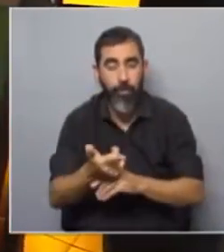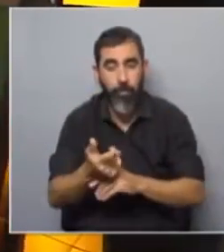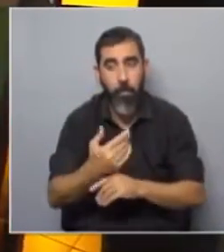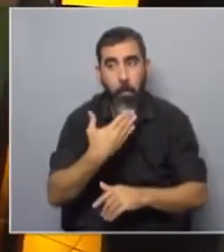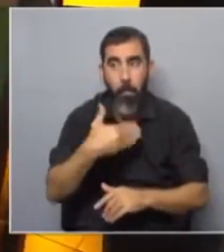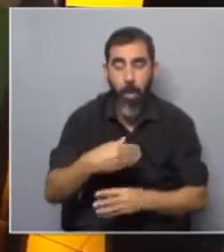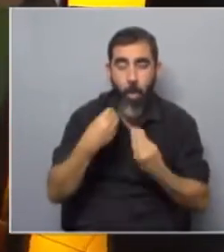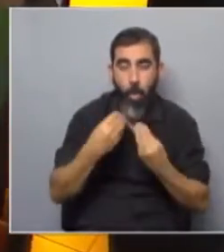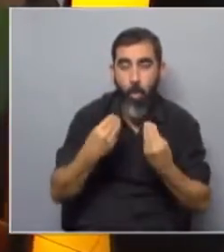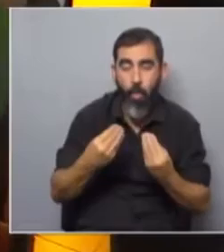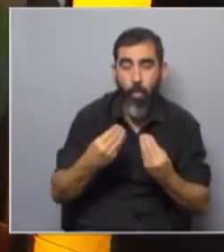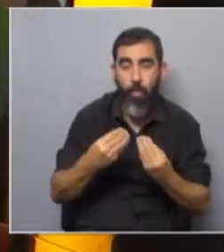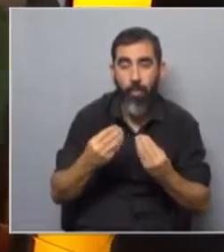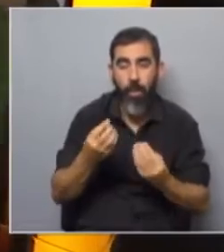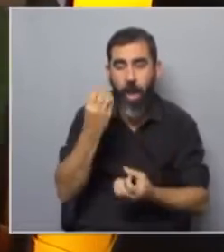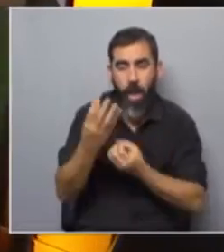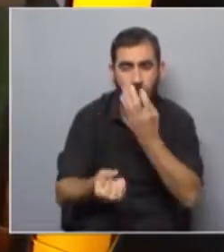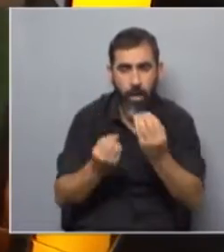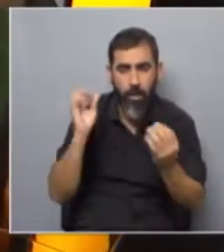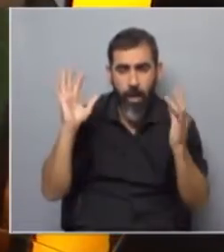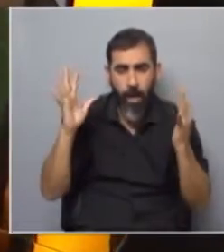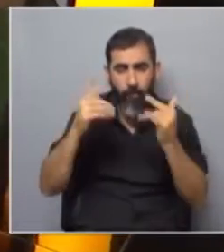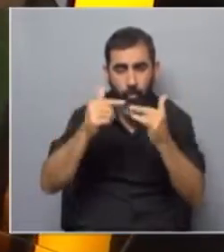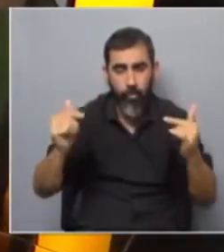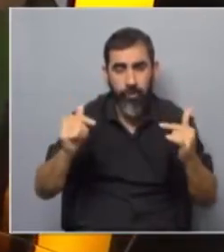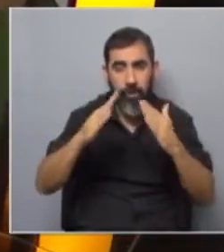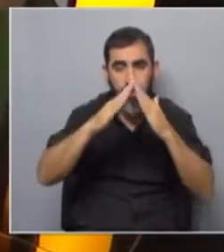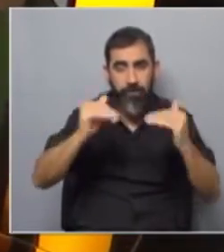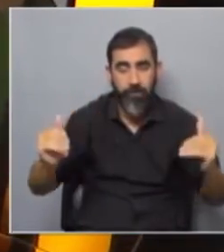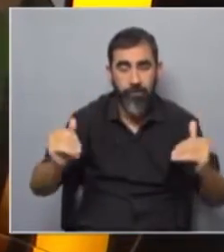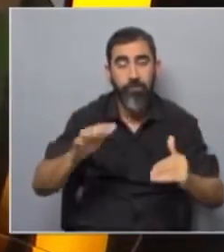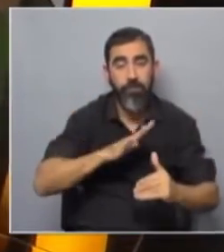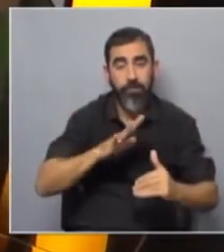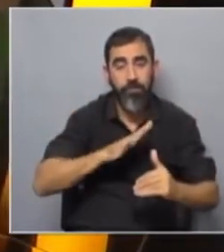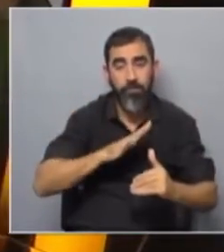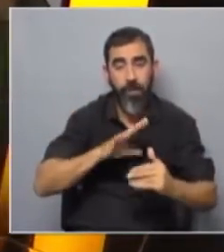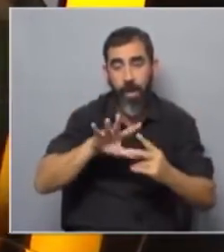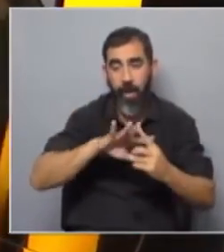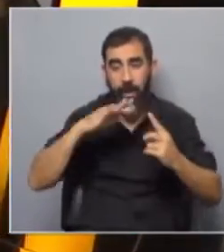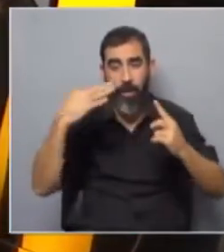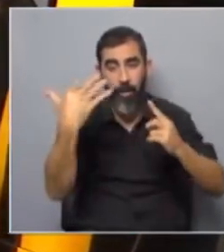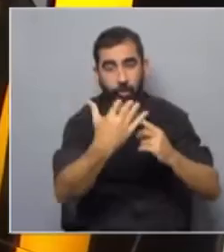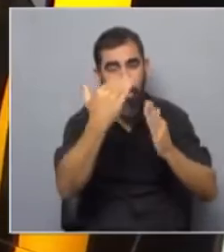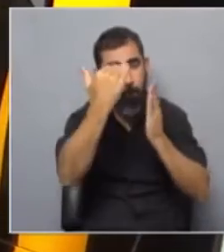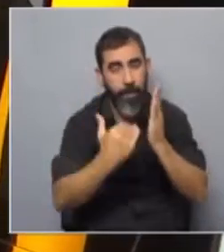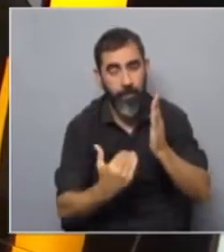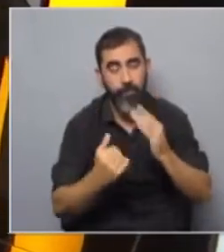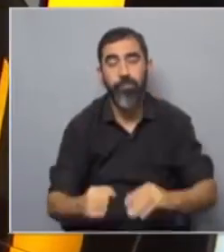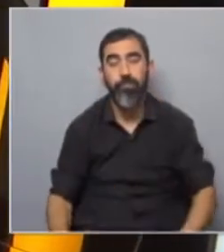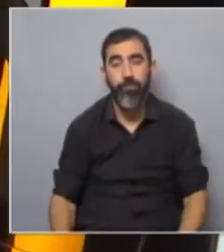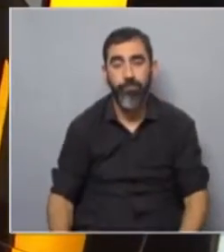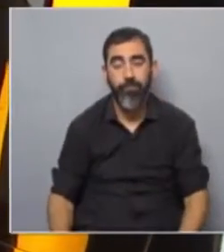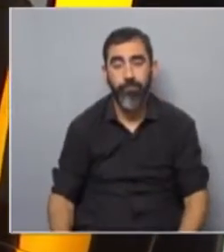atención ver que la vegetación que hay sobre los cerritos se destaca de la que hay alrededor. Y uno al